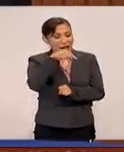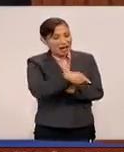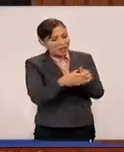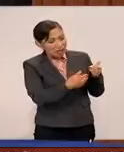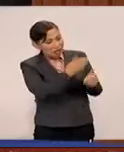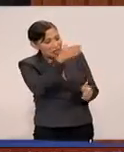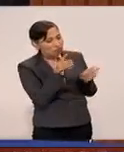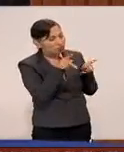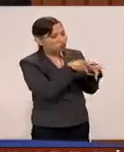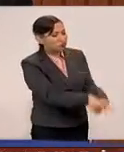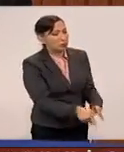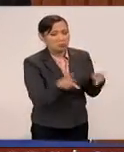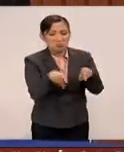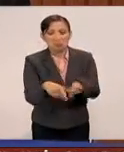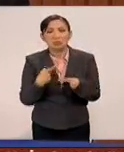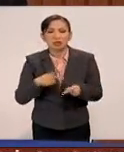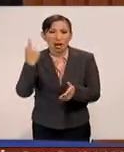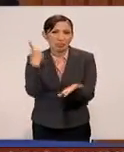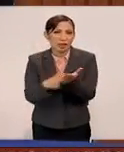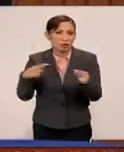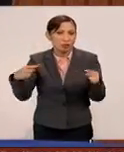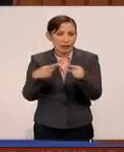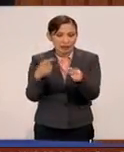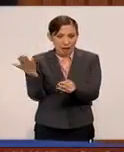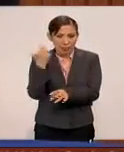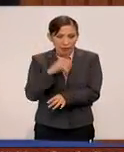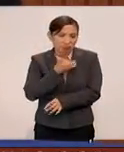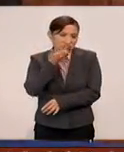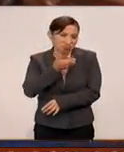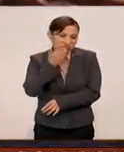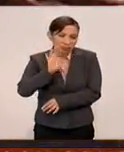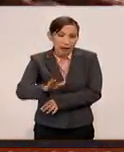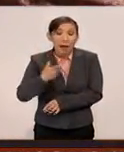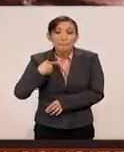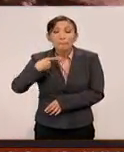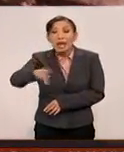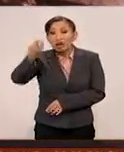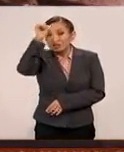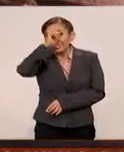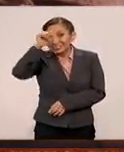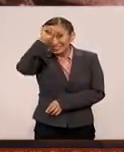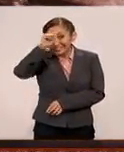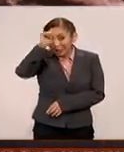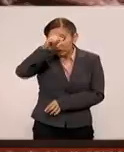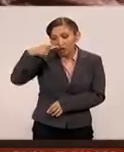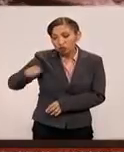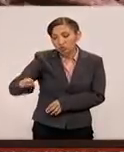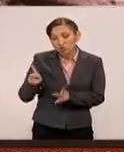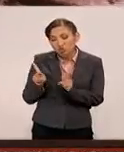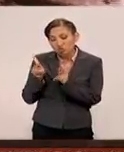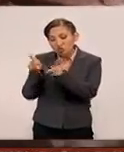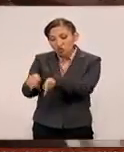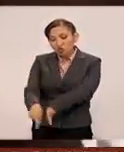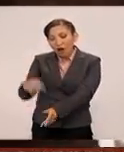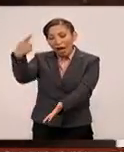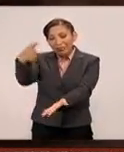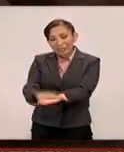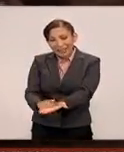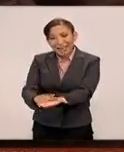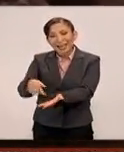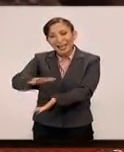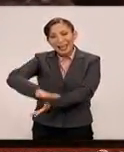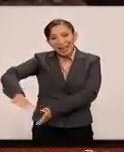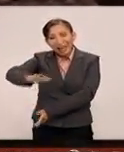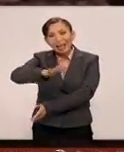enterraban a las personas, ¿verdad? Pero a los religiosos su enterramiento se hacía dentro